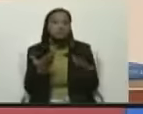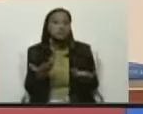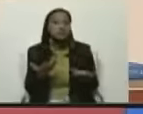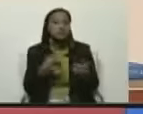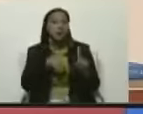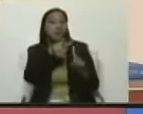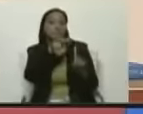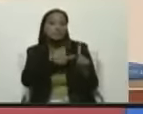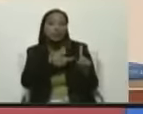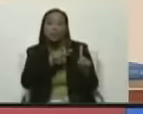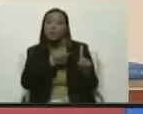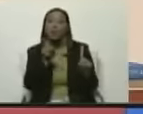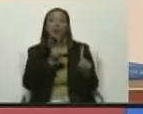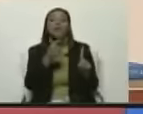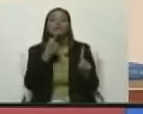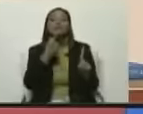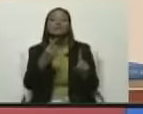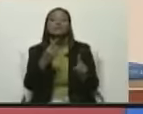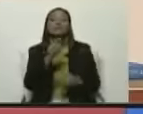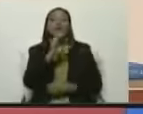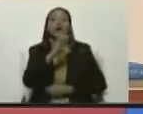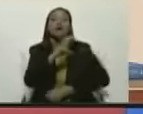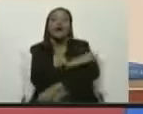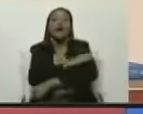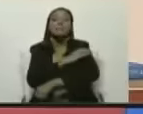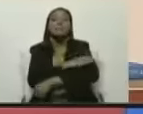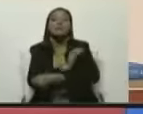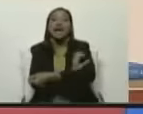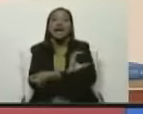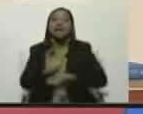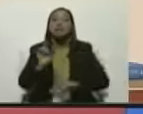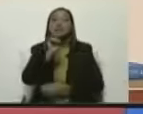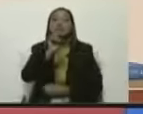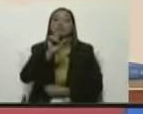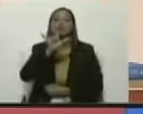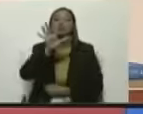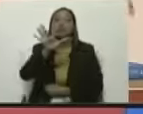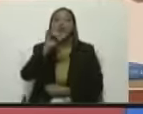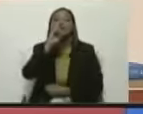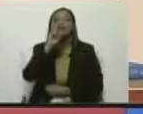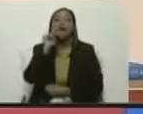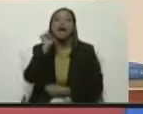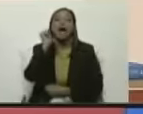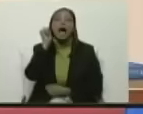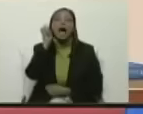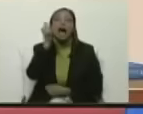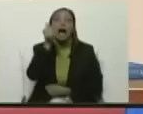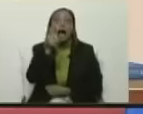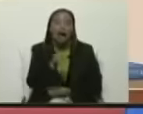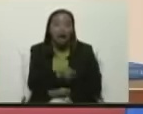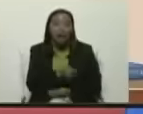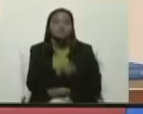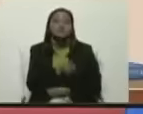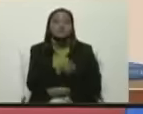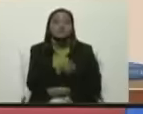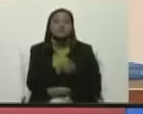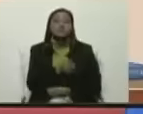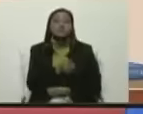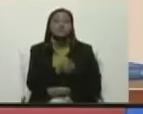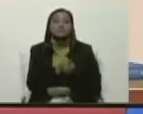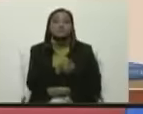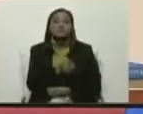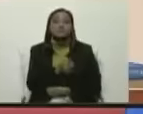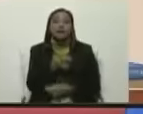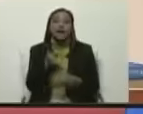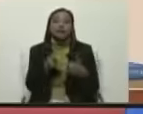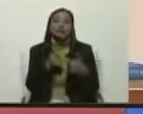El capitalismo, 150 años. Y salieron ellos de muy inteligente a ponerle cara a ese viejo